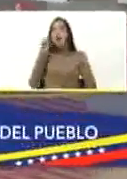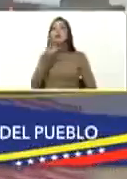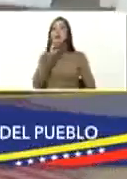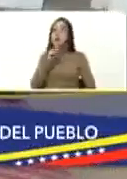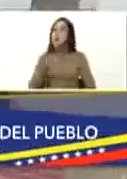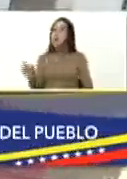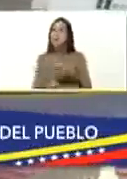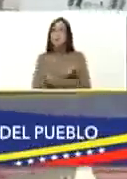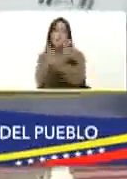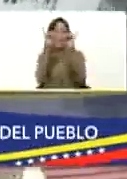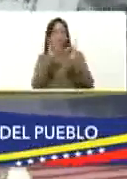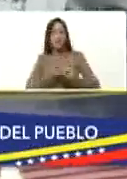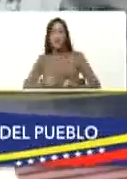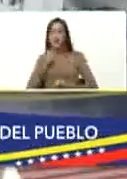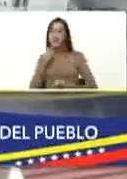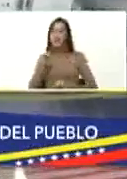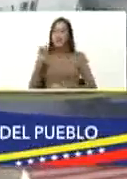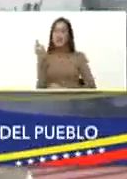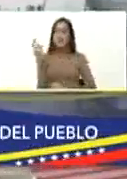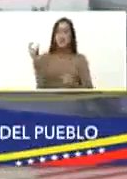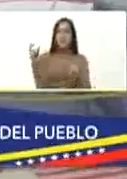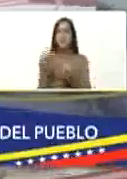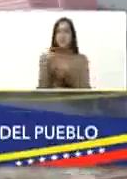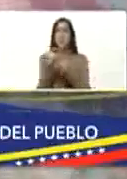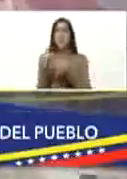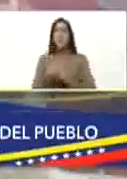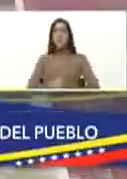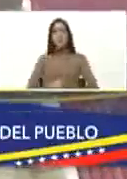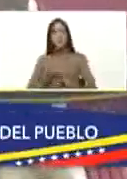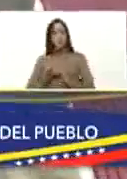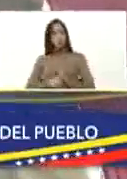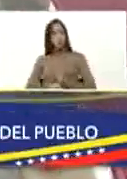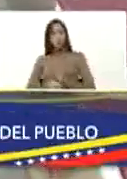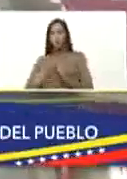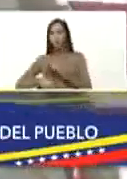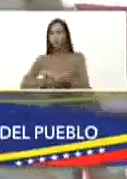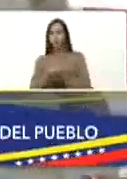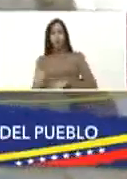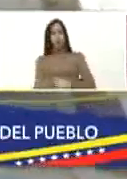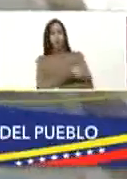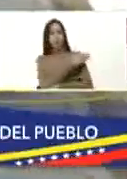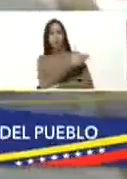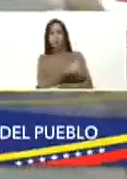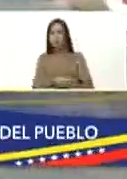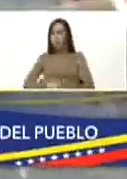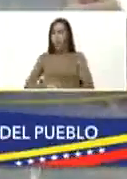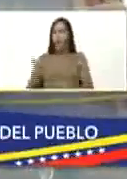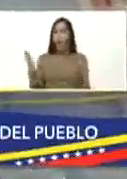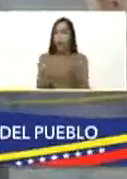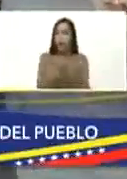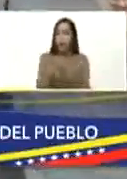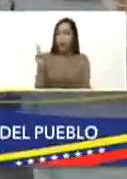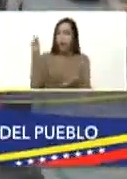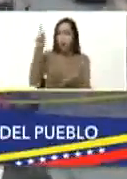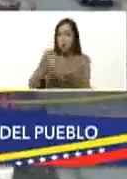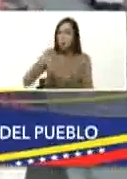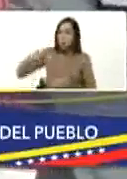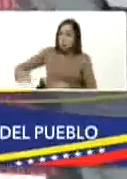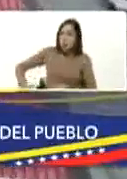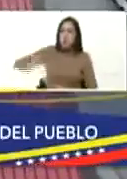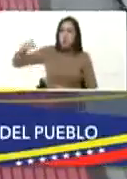felicidad, decir las primeras palabras, luego salen para la calle, se van para la escuela, van creciendo y